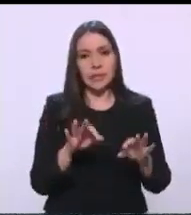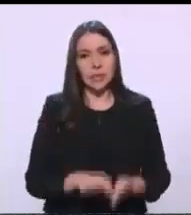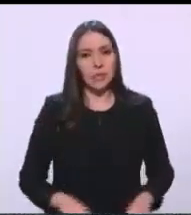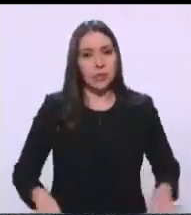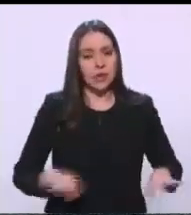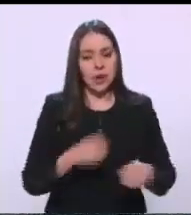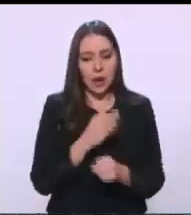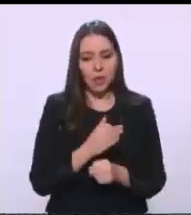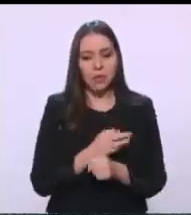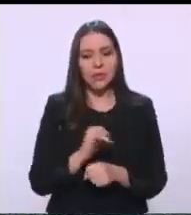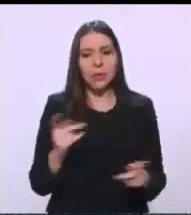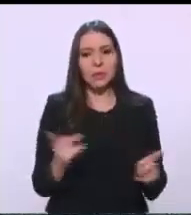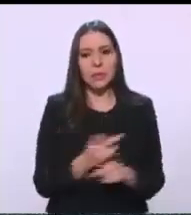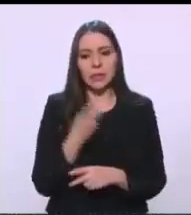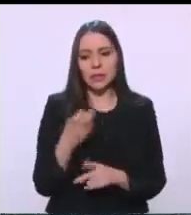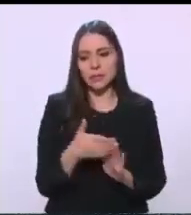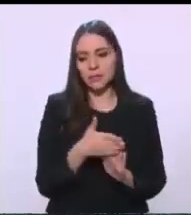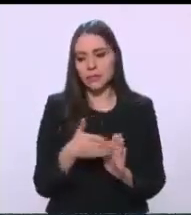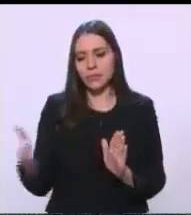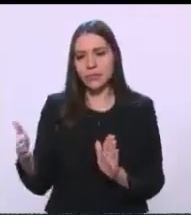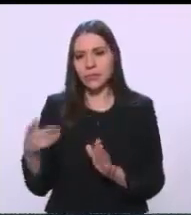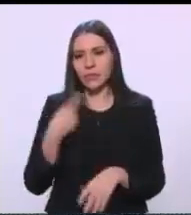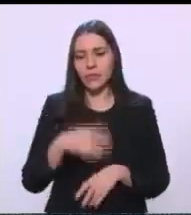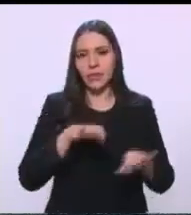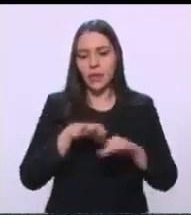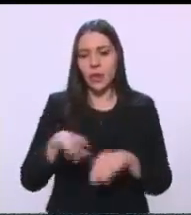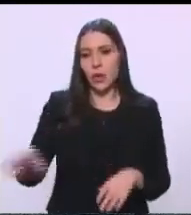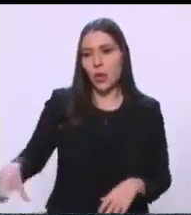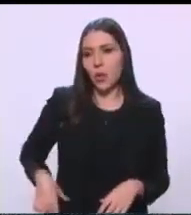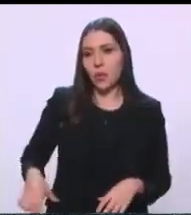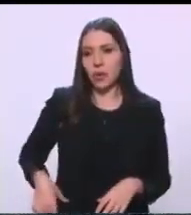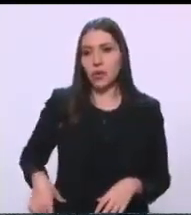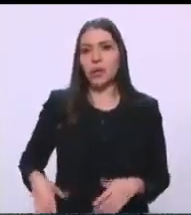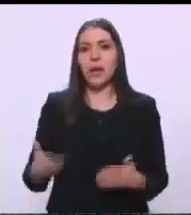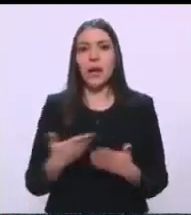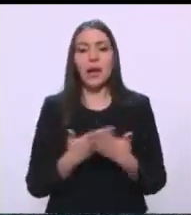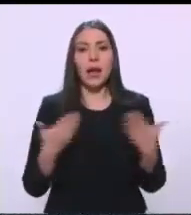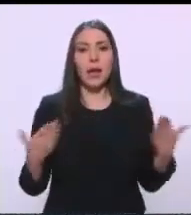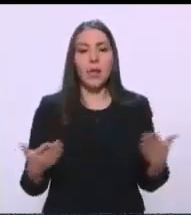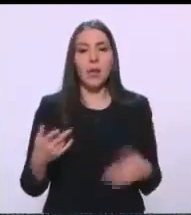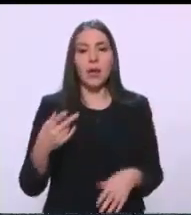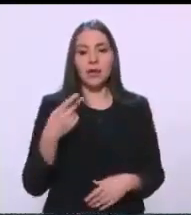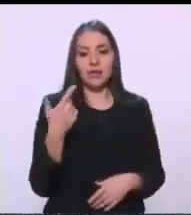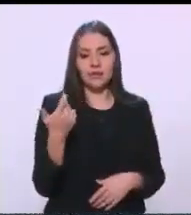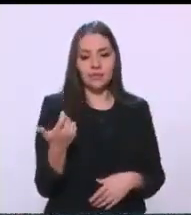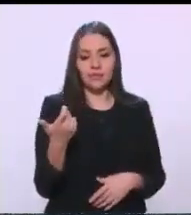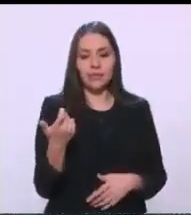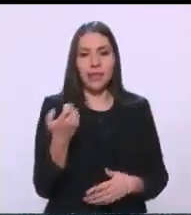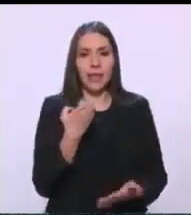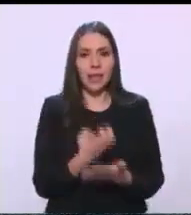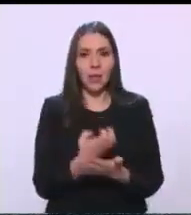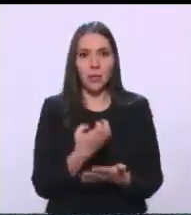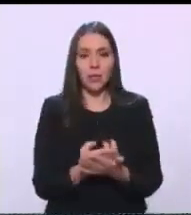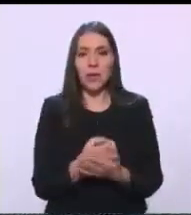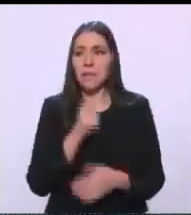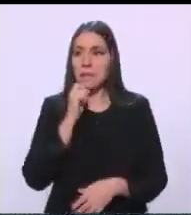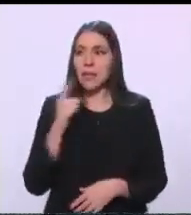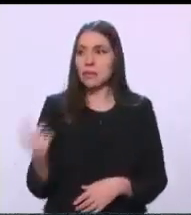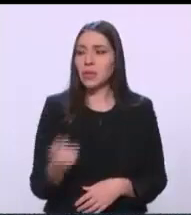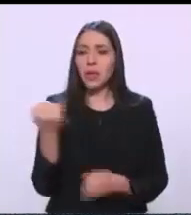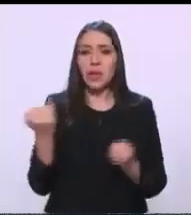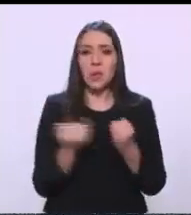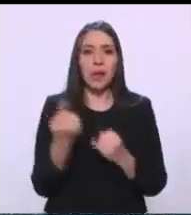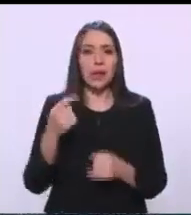que en verdad está pasando en este sexenio. El que la economía está cambiando, no es la misma economía de siempre, sino que la fórmula se